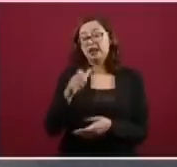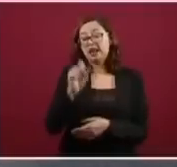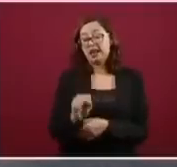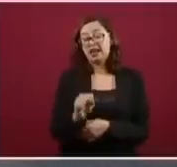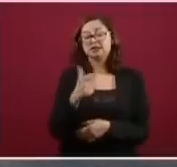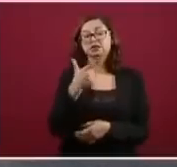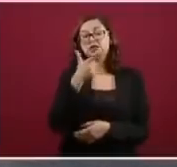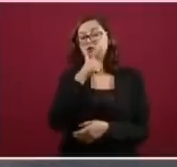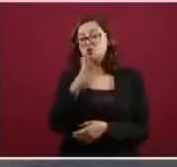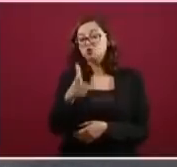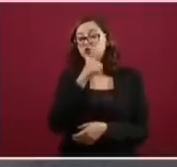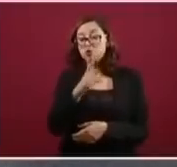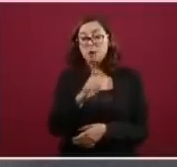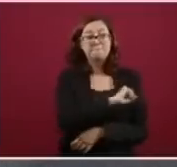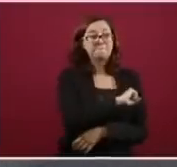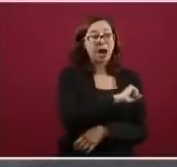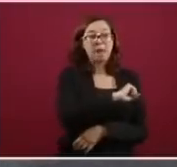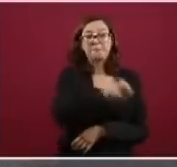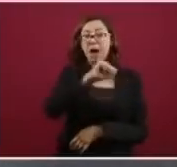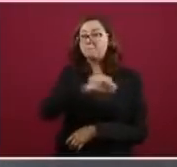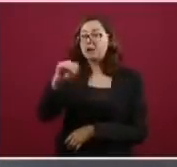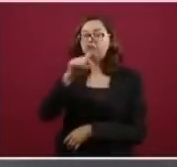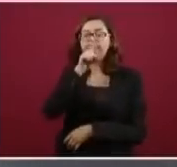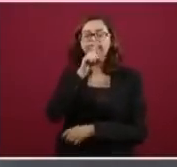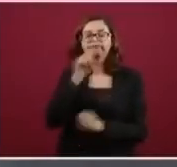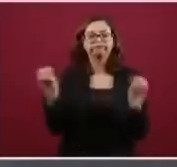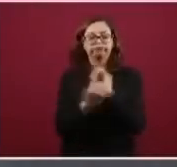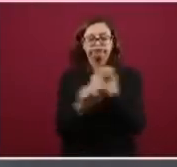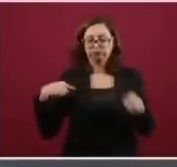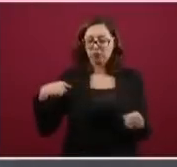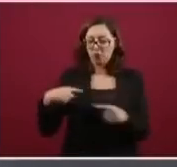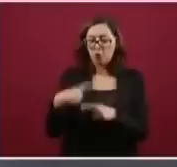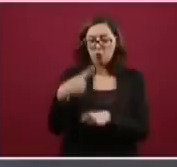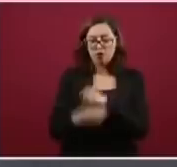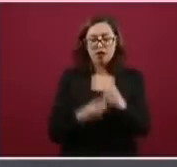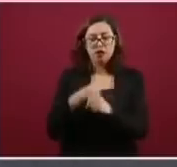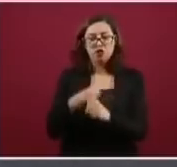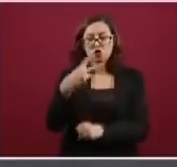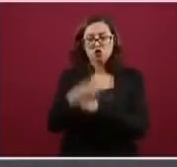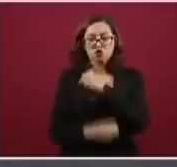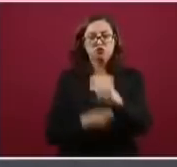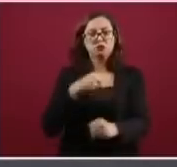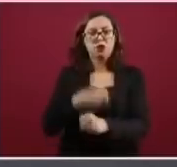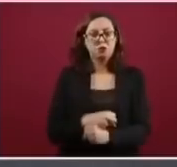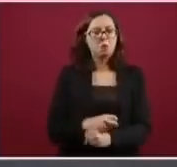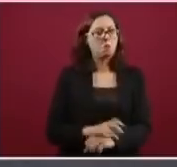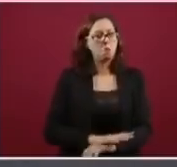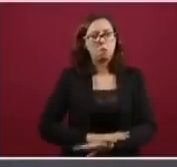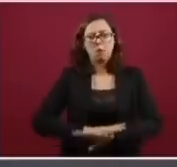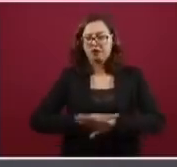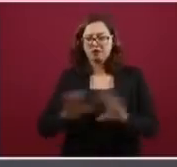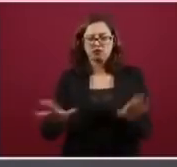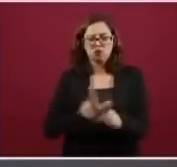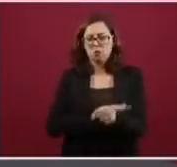luz este año y el próximo en términos reales